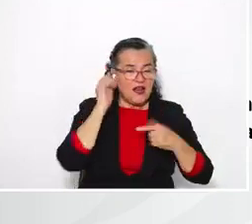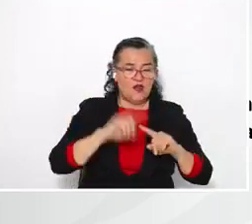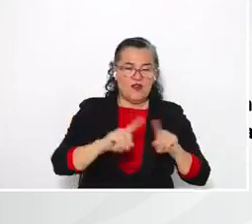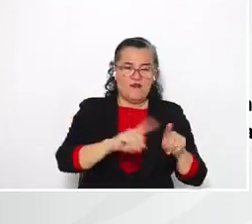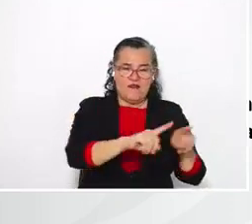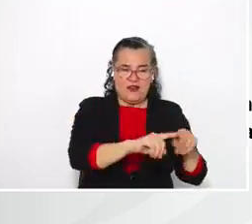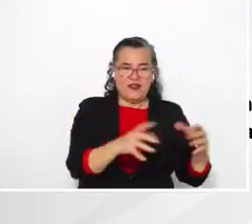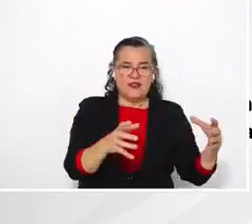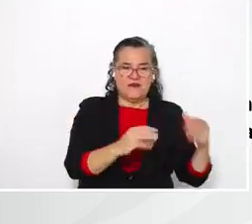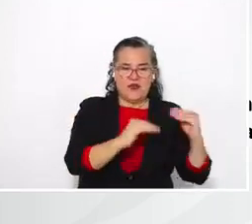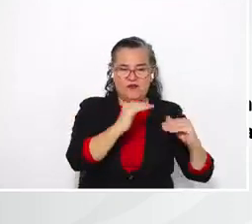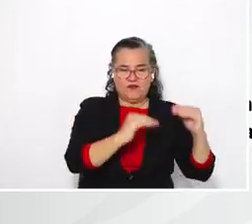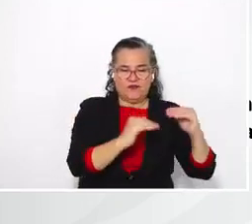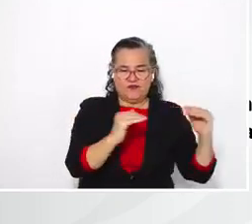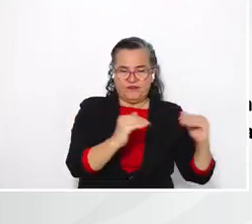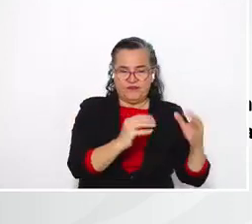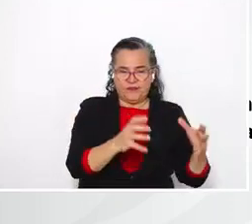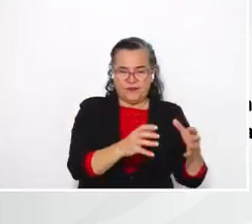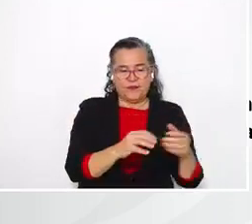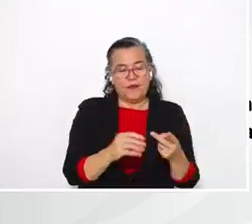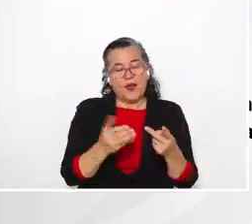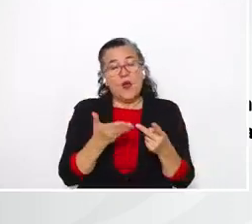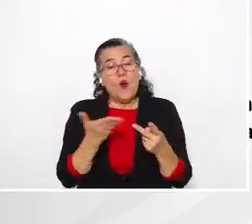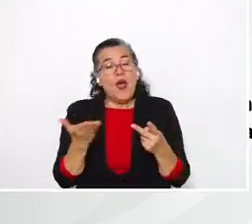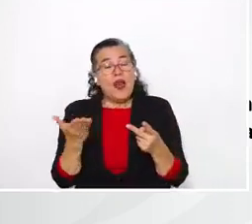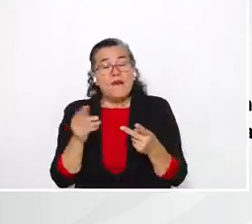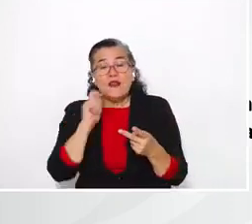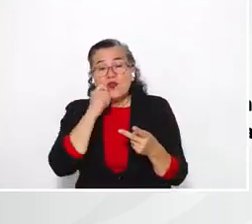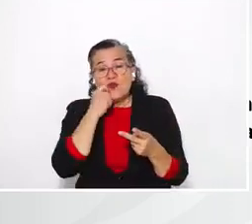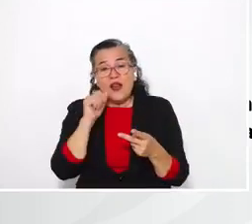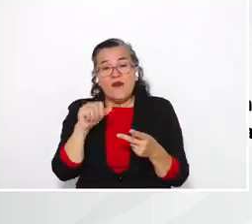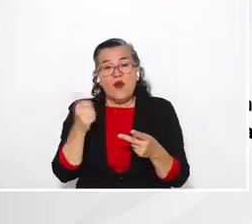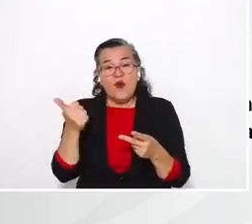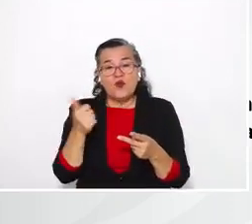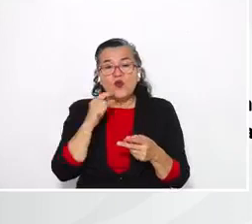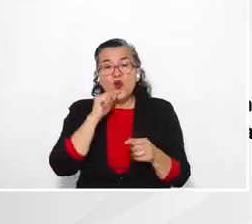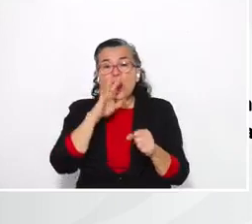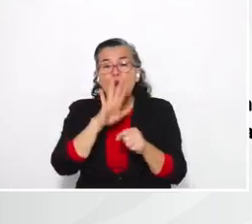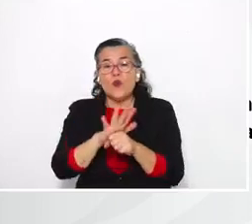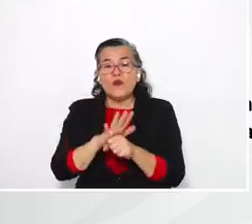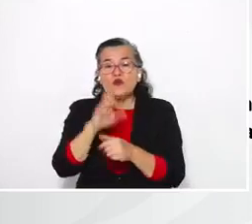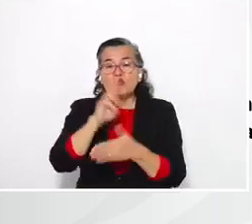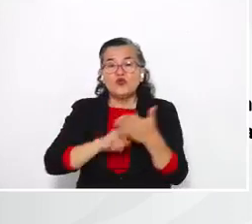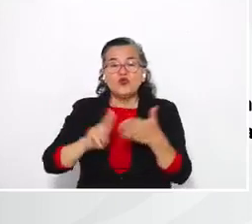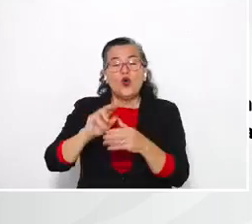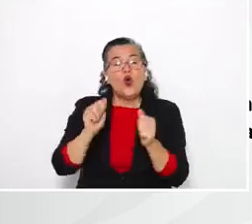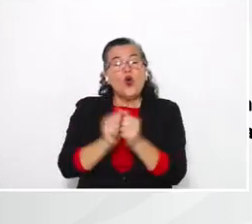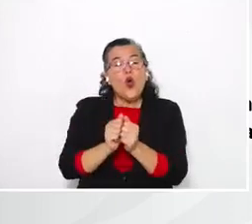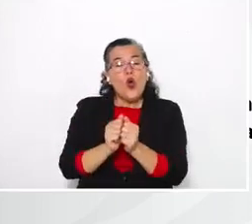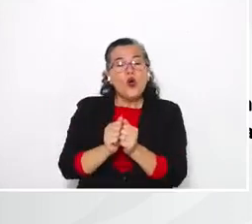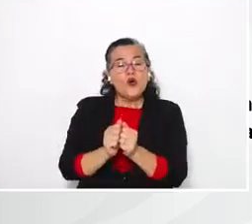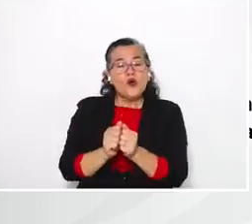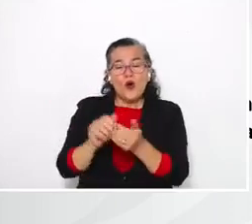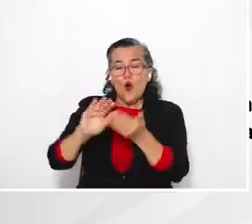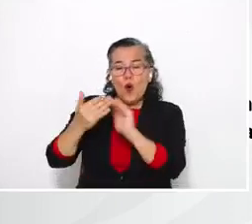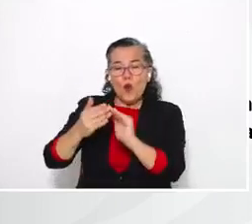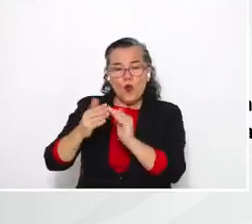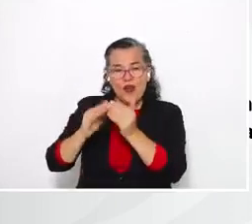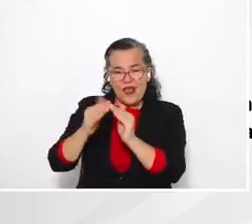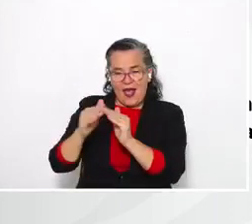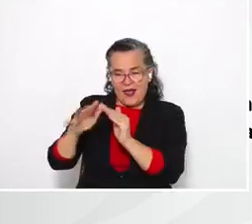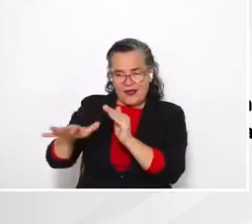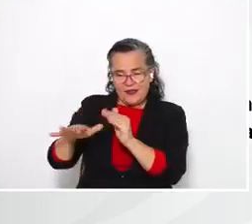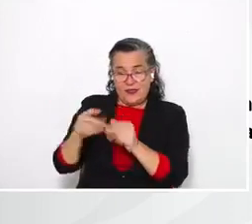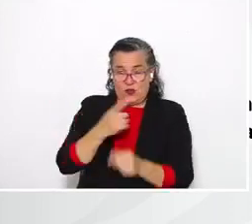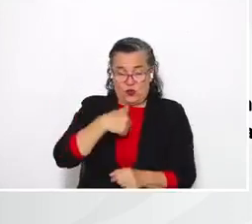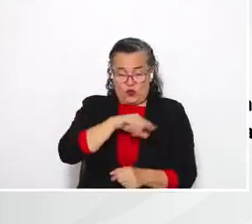El otro elemento clave es el compromiso universitario con las comunidades. Nosotros vamos,